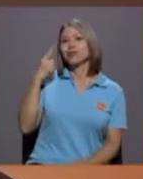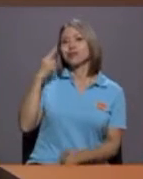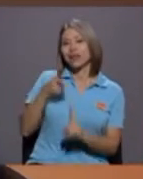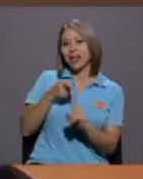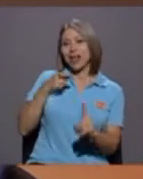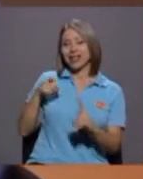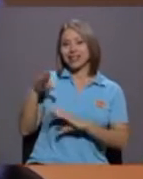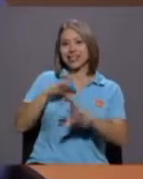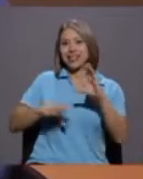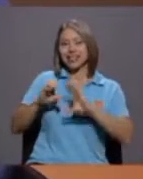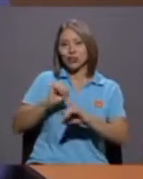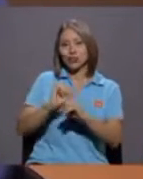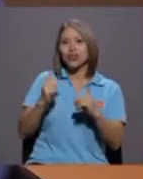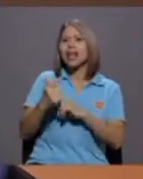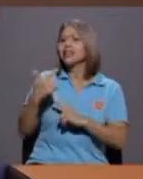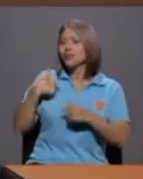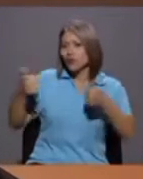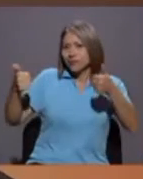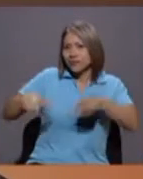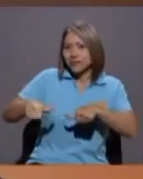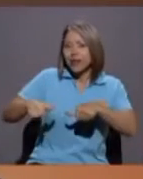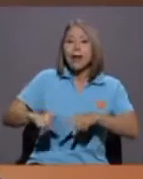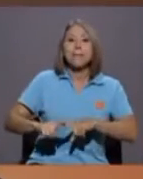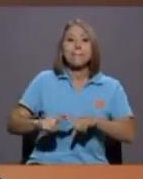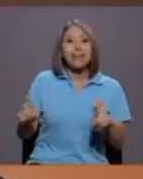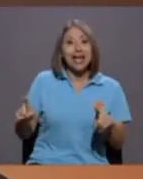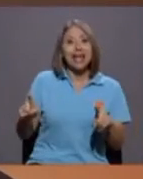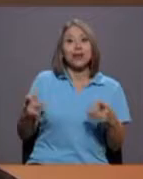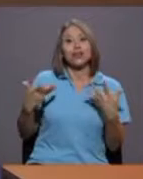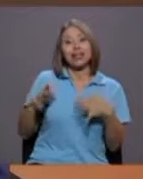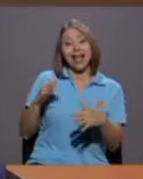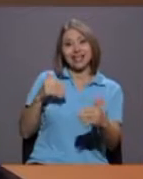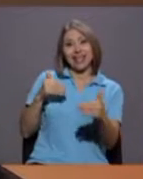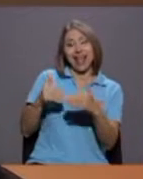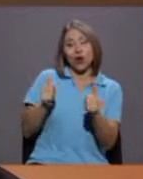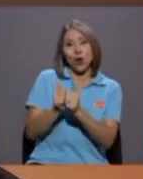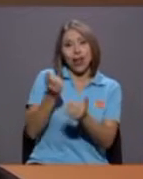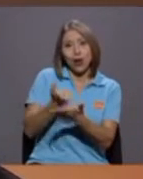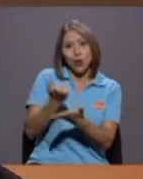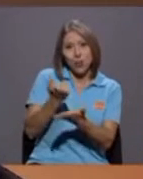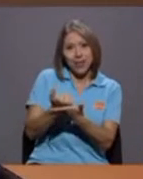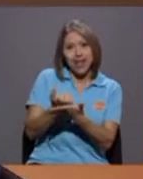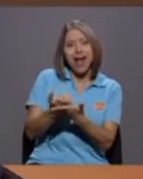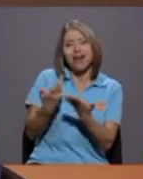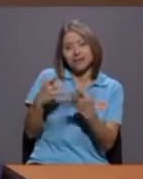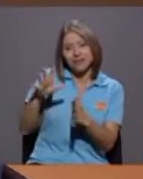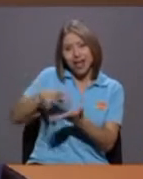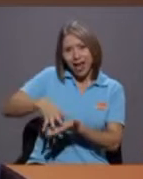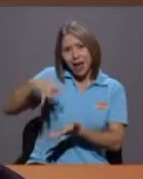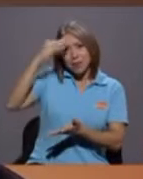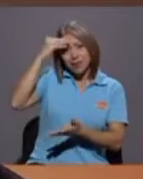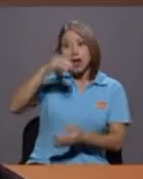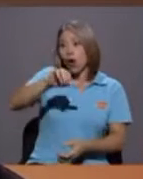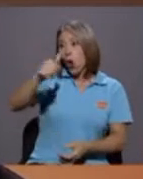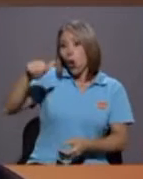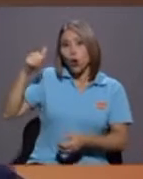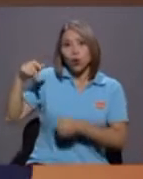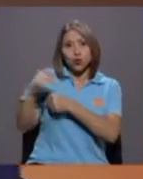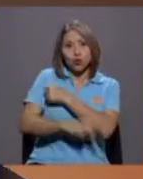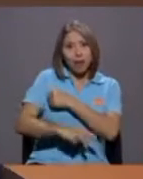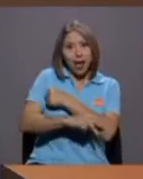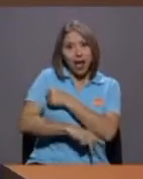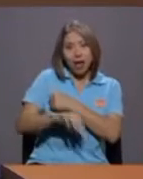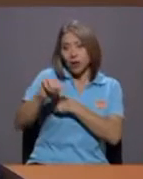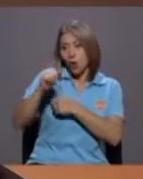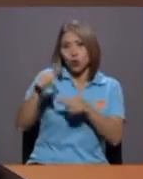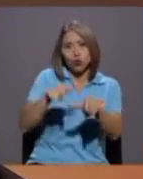sociales y comparto plenamente eso, pero la cercanía con la economía me ha enseñado en este tema a que en otros países, en otros contextos, cuando